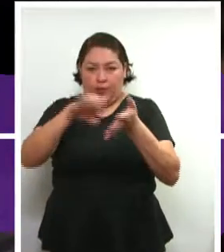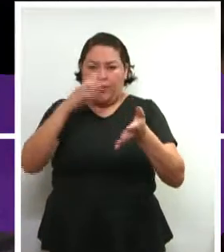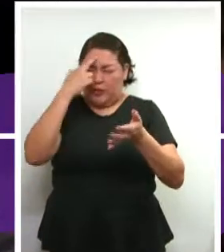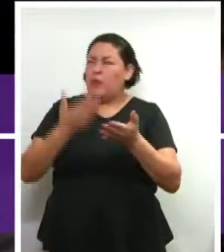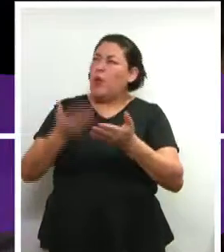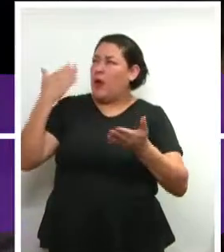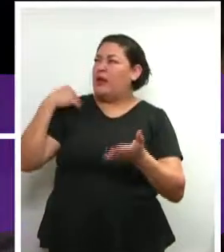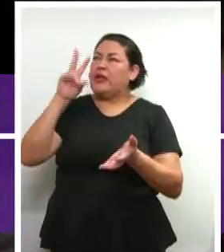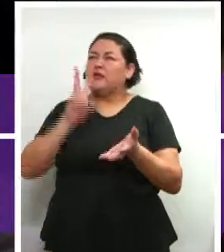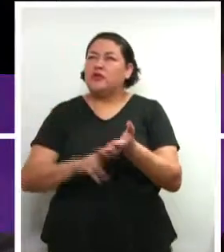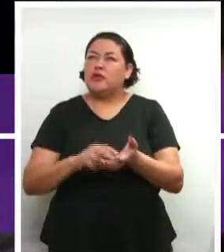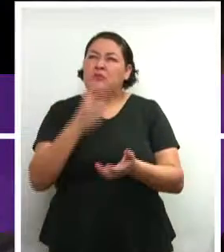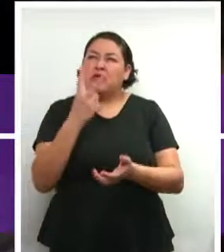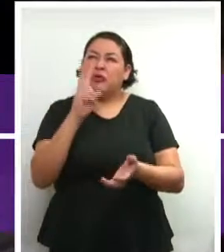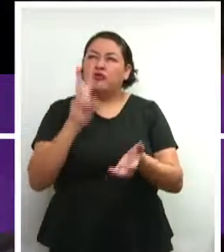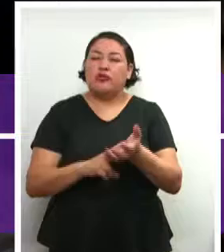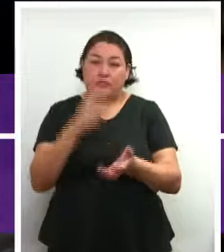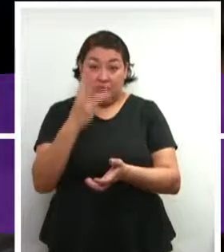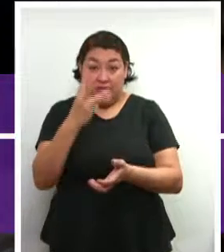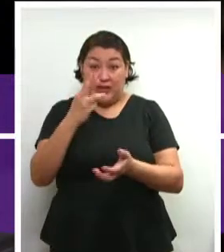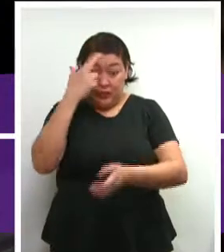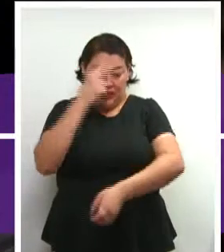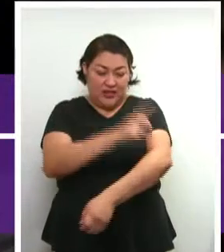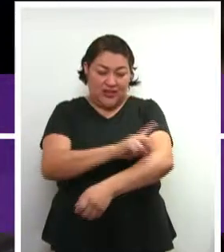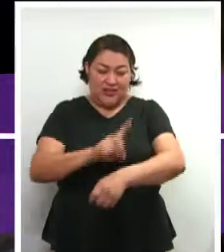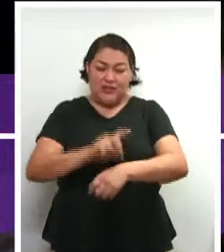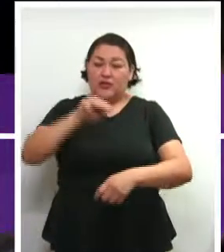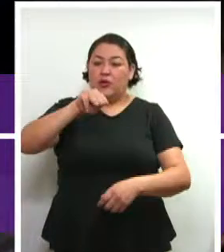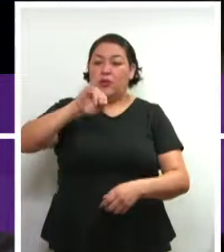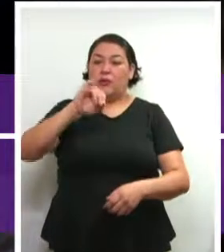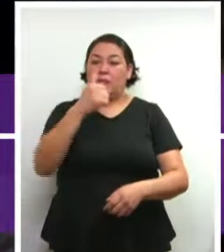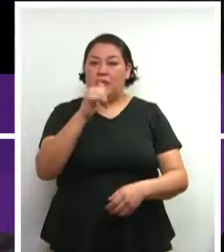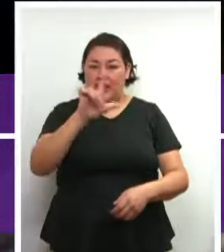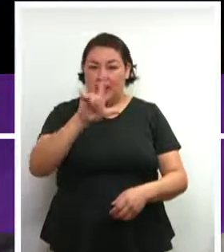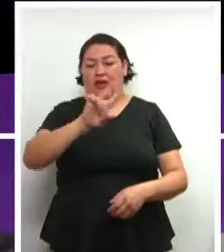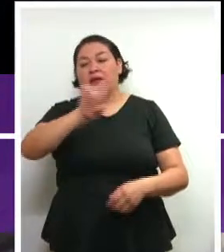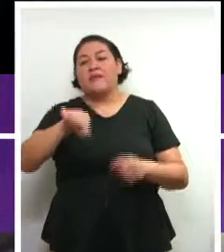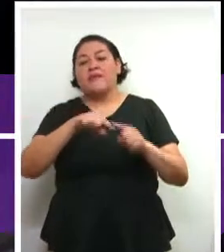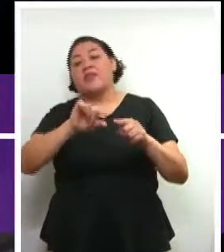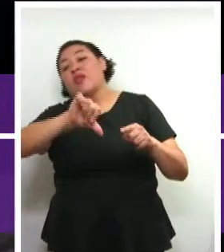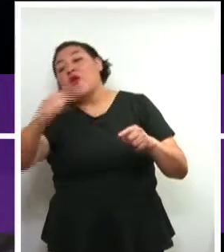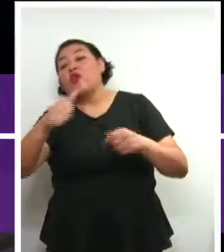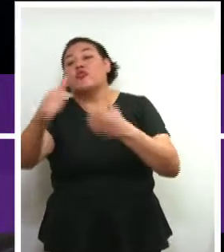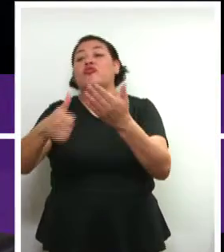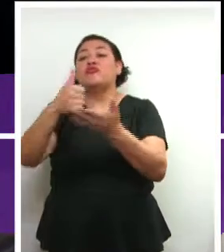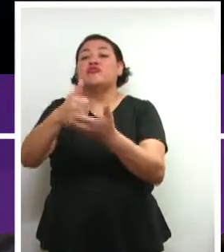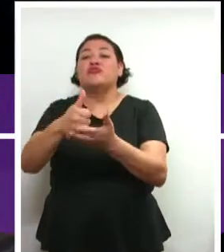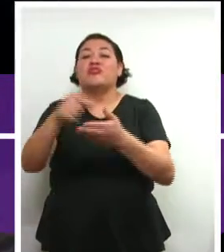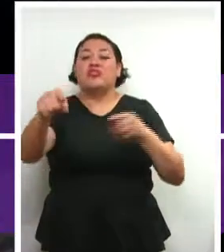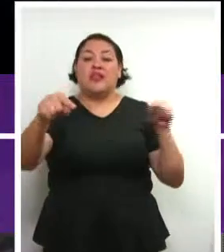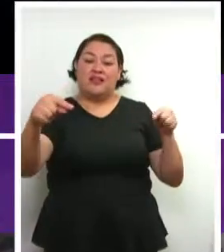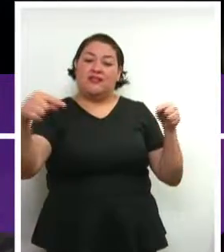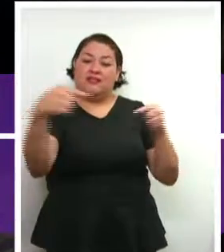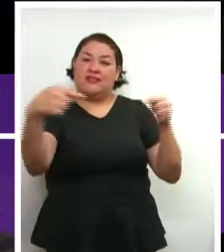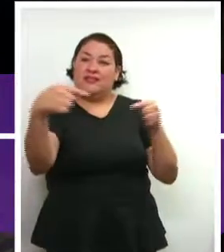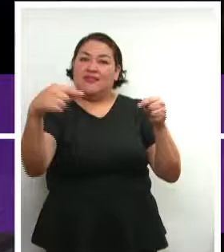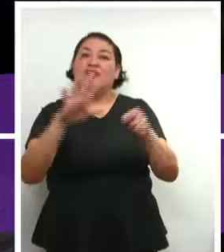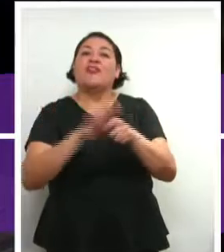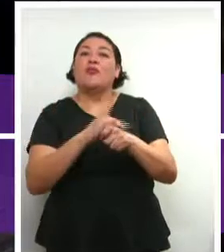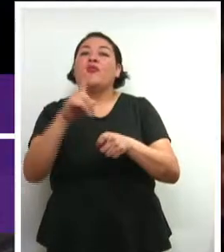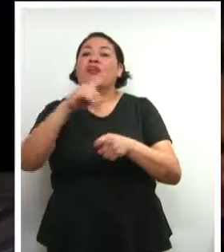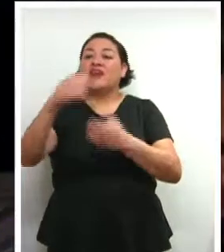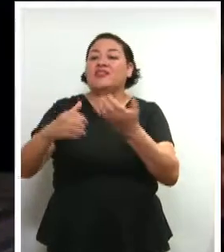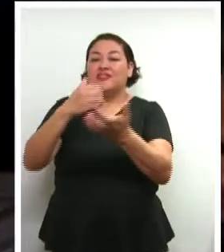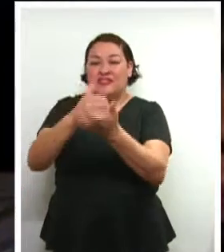años 2002-2003, de la delegación Miguel Hidalgo contra la administración centralizada, por el hecho de que la Oficialía Mayor del Gobierno de la